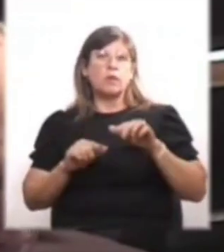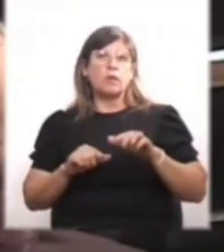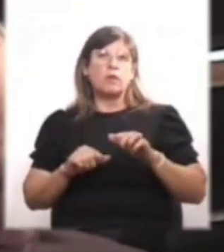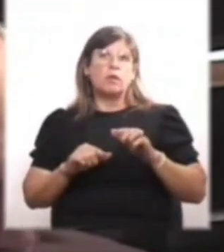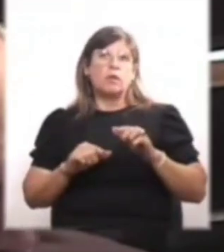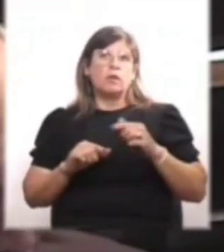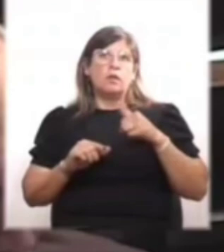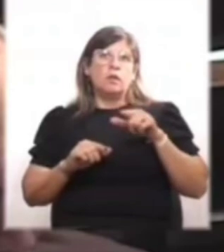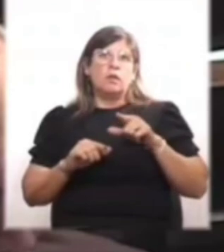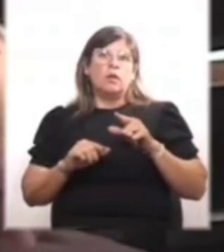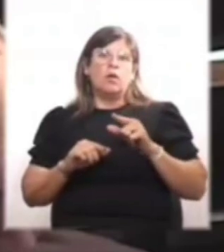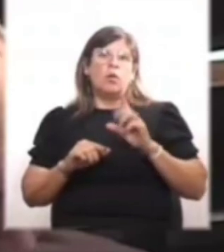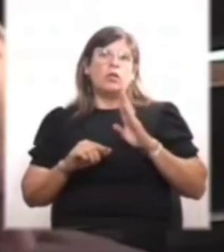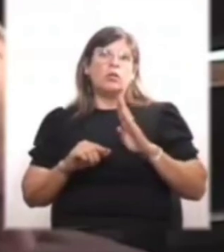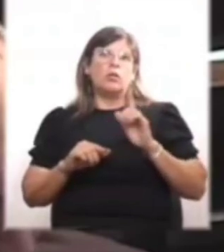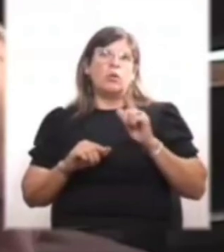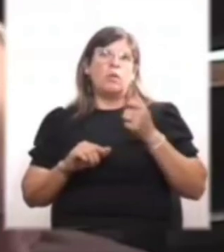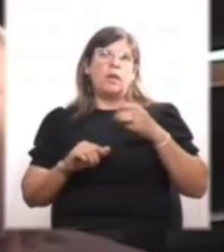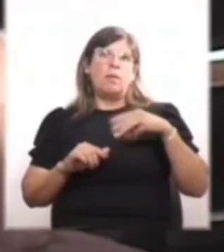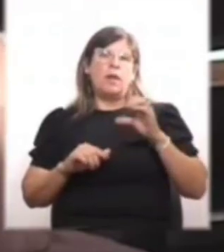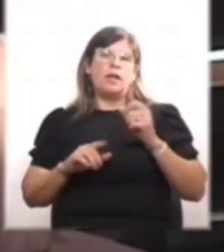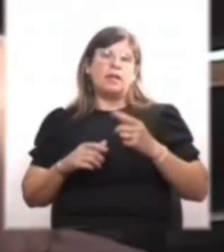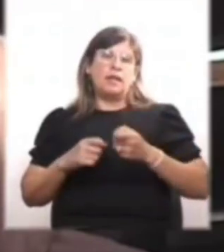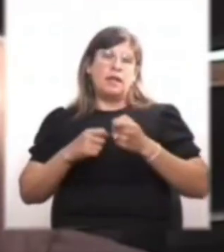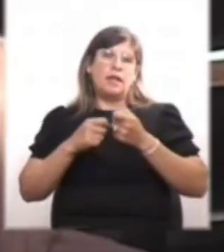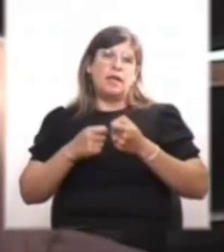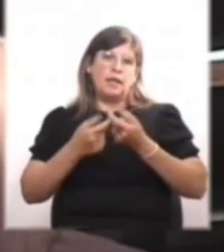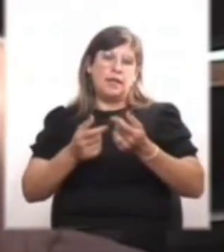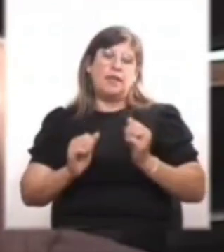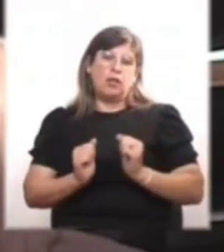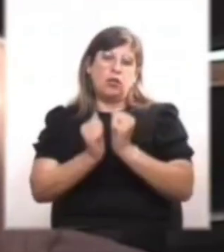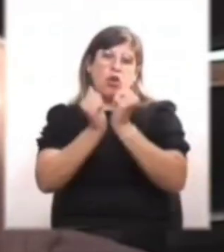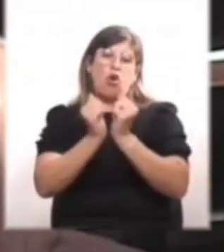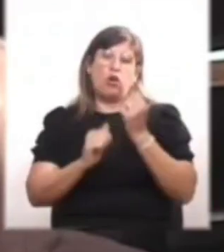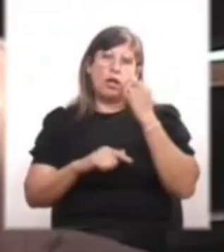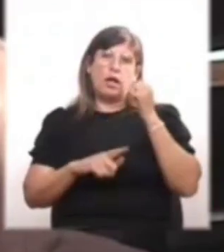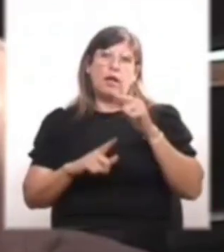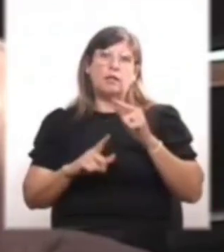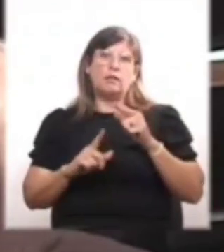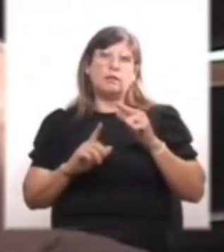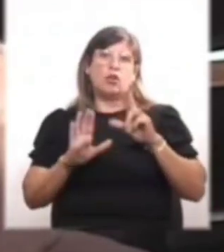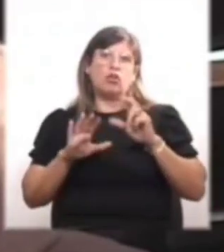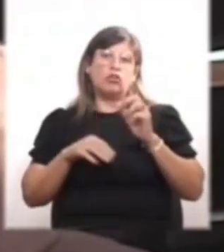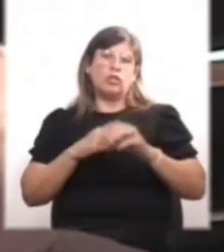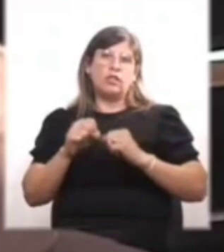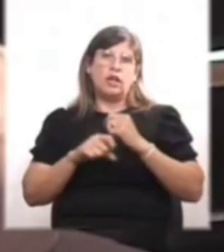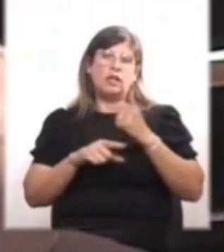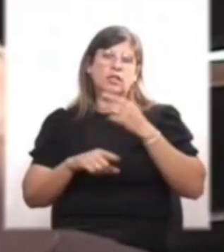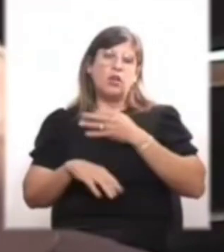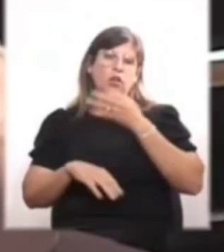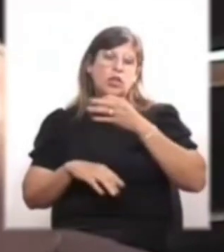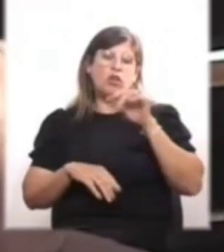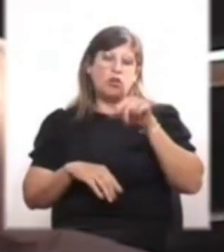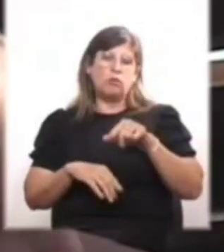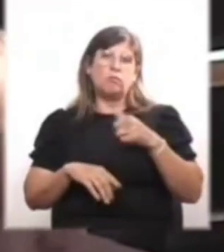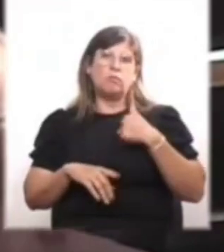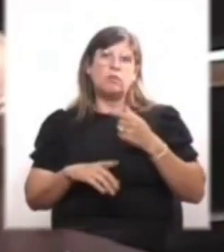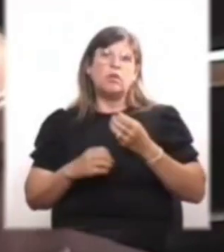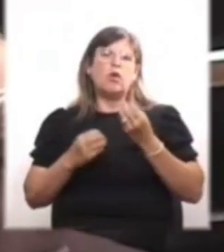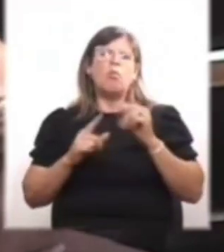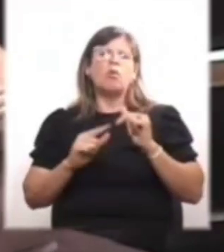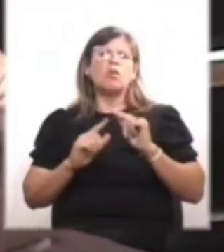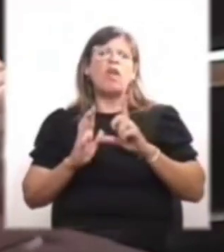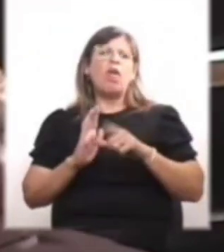Cuando a Christopher Plummer le entregaron el Oscar, con más de 80 años, y en el discurso de la estatuilla dijo, ¿por qué